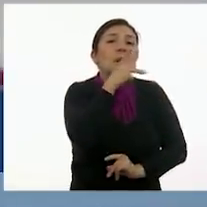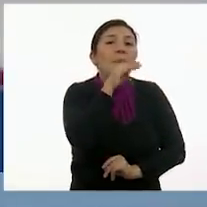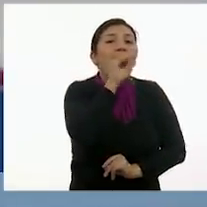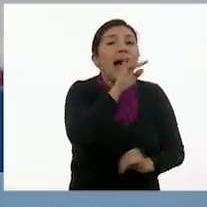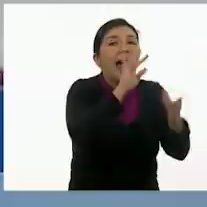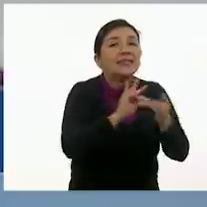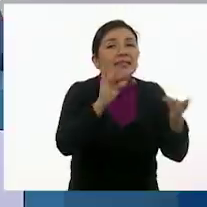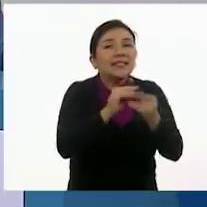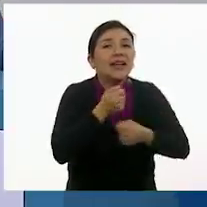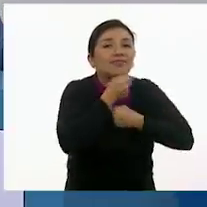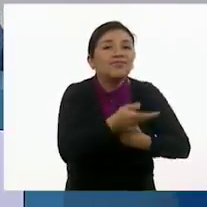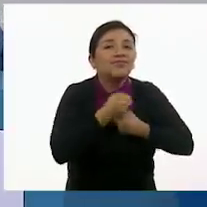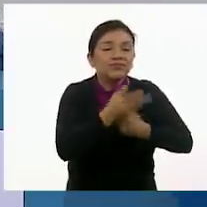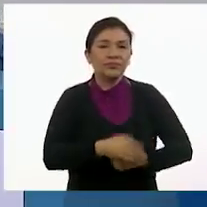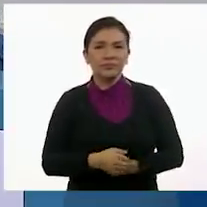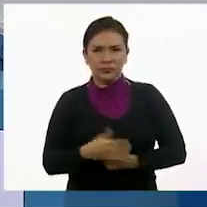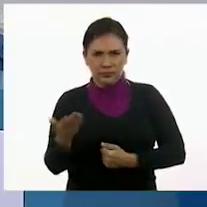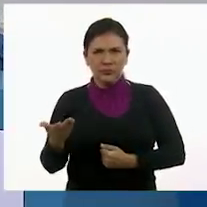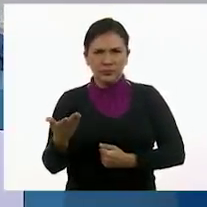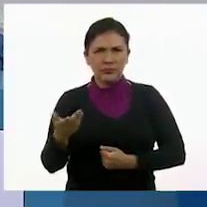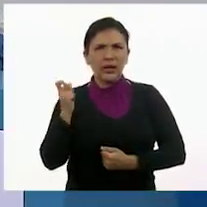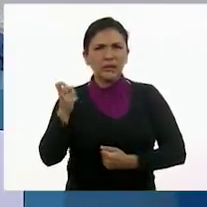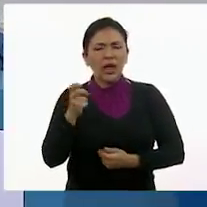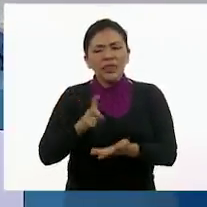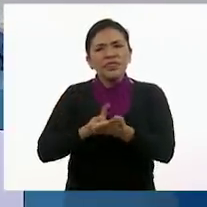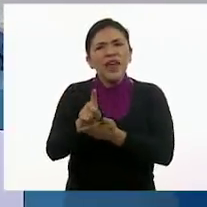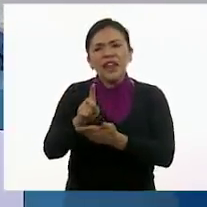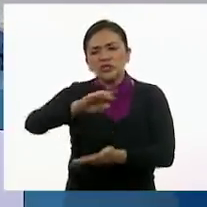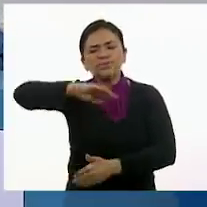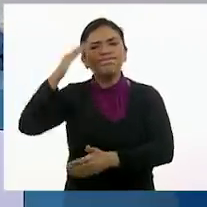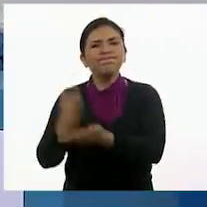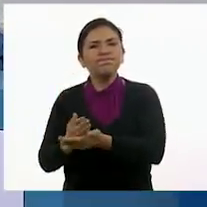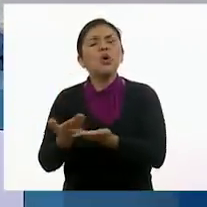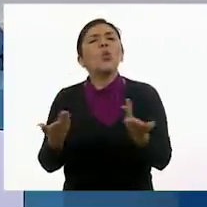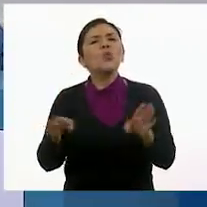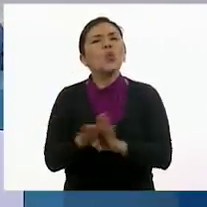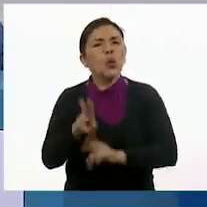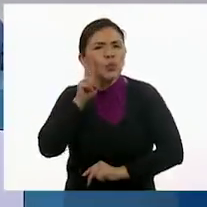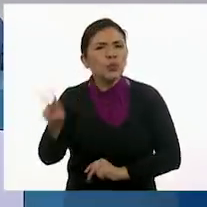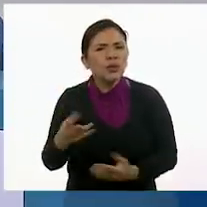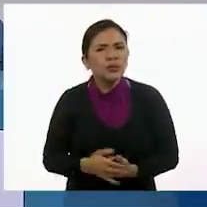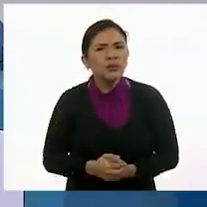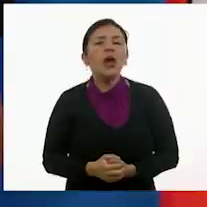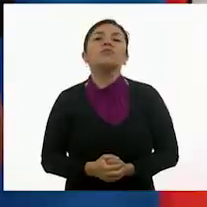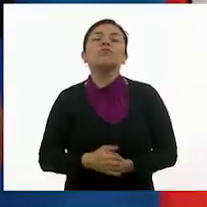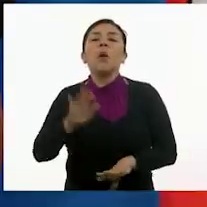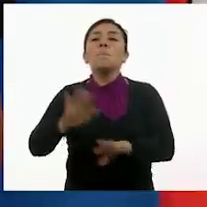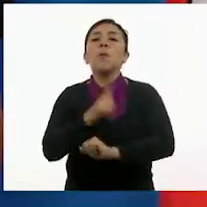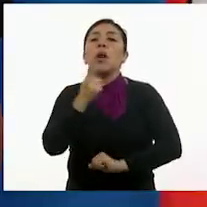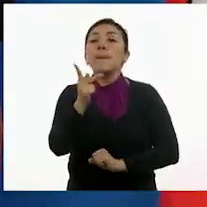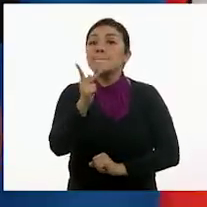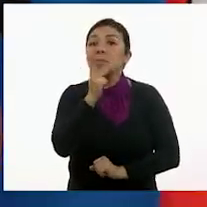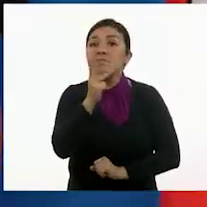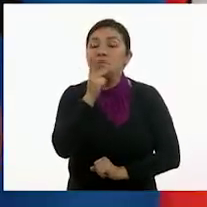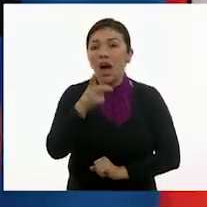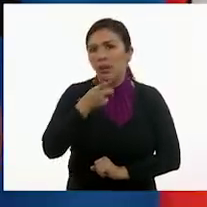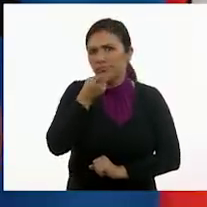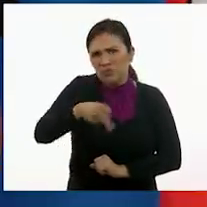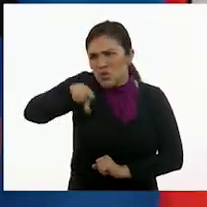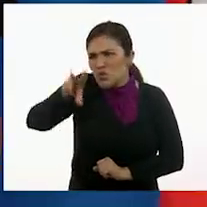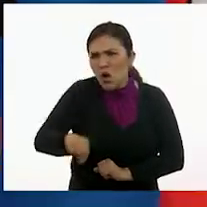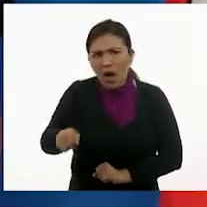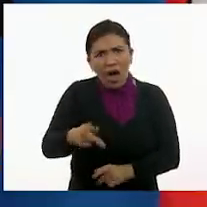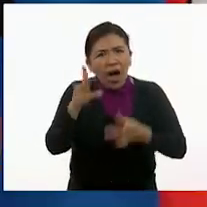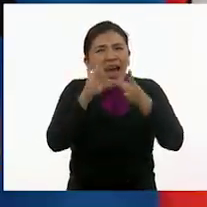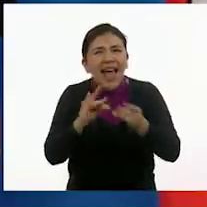Exacto. ¿Y cómo se vulneró este derecho a la libertad de expresión? porque su papá no le permitió